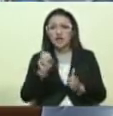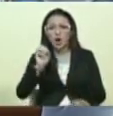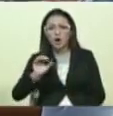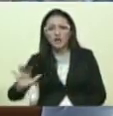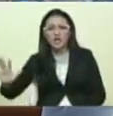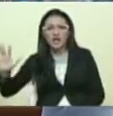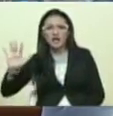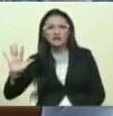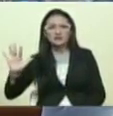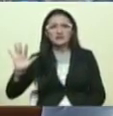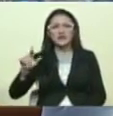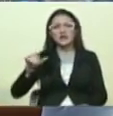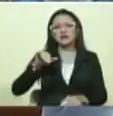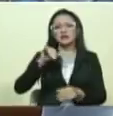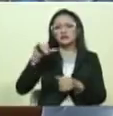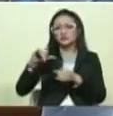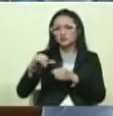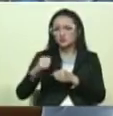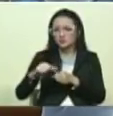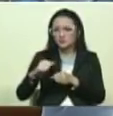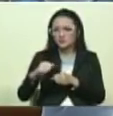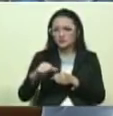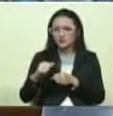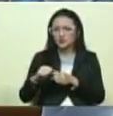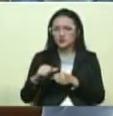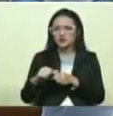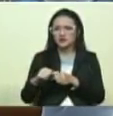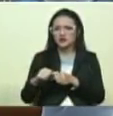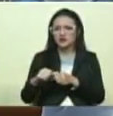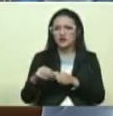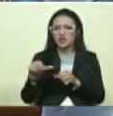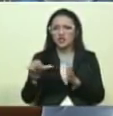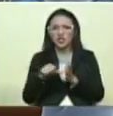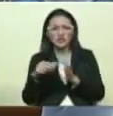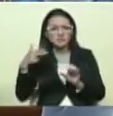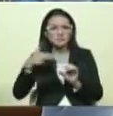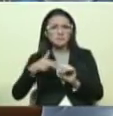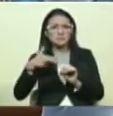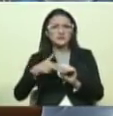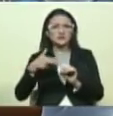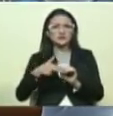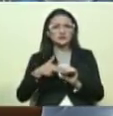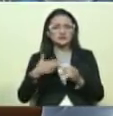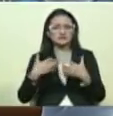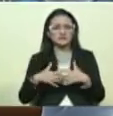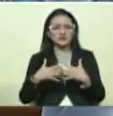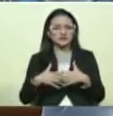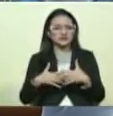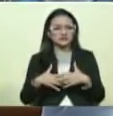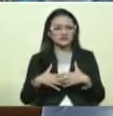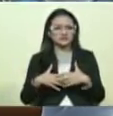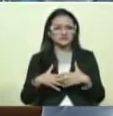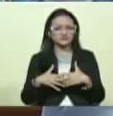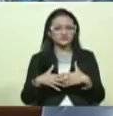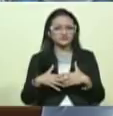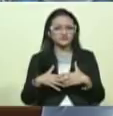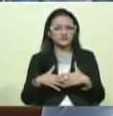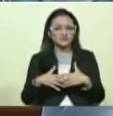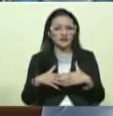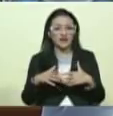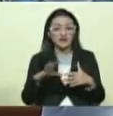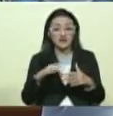detectado en el Zulia, con los sabotajes que se hicieron en Petrozamora, para prácticamente descapitalizar